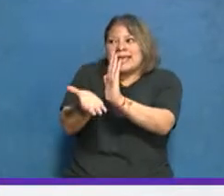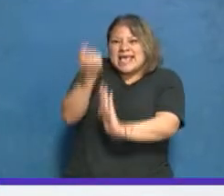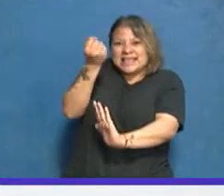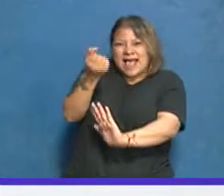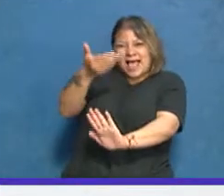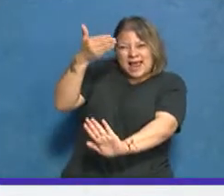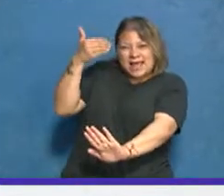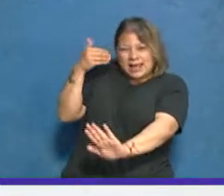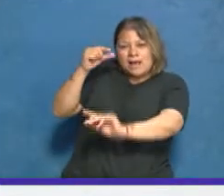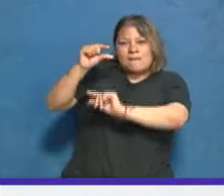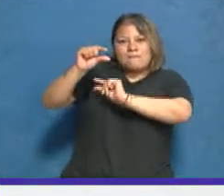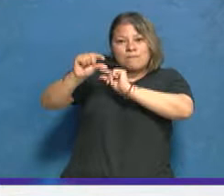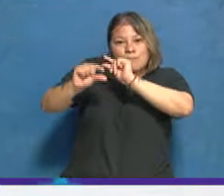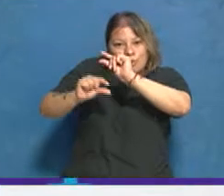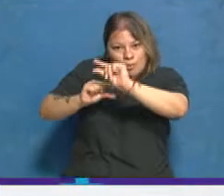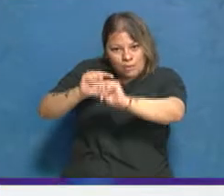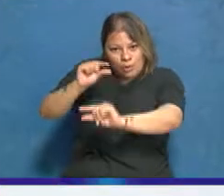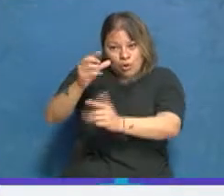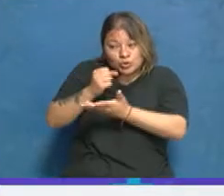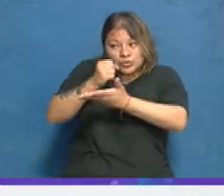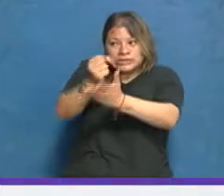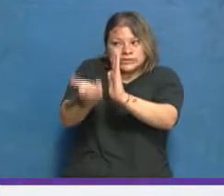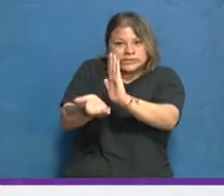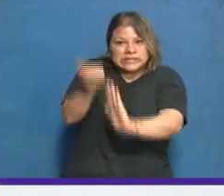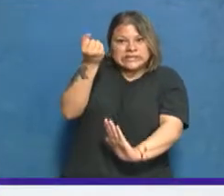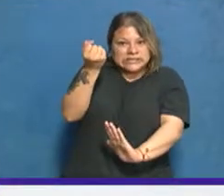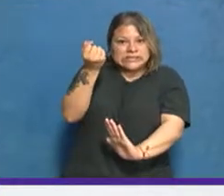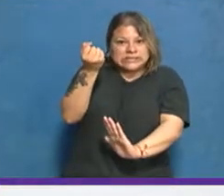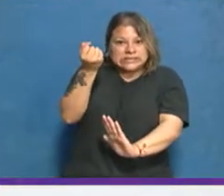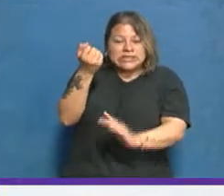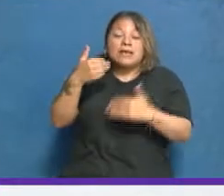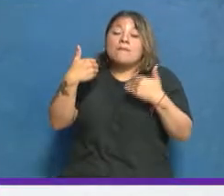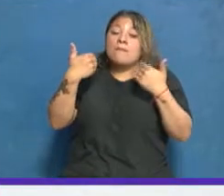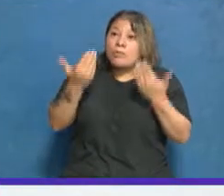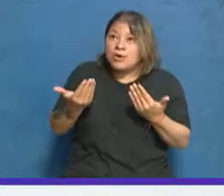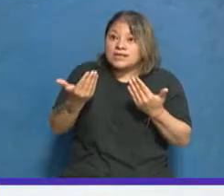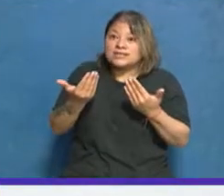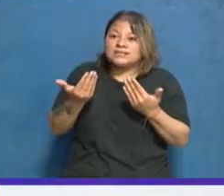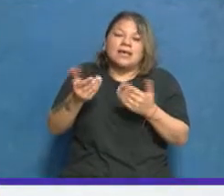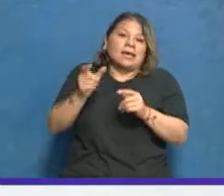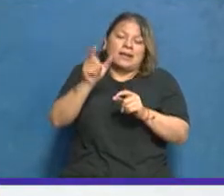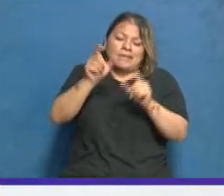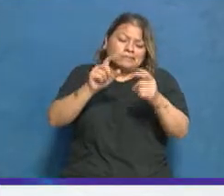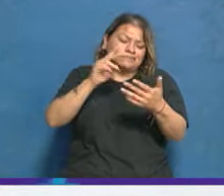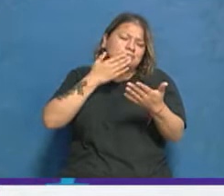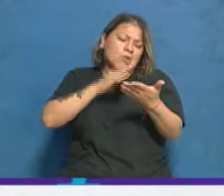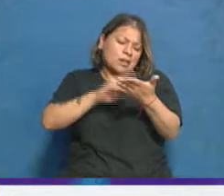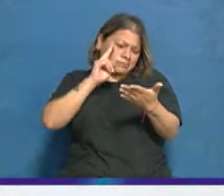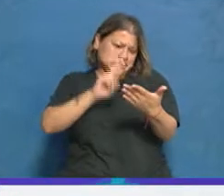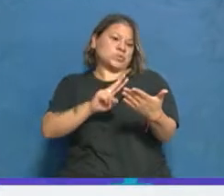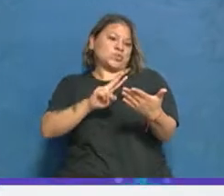realizando de forma paulatina a nivel nacional y de esa forma va a confluir y por eso es que el usuario va a notar un